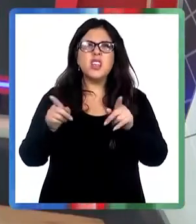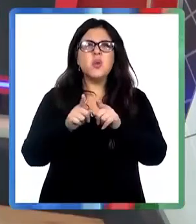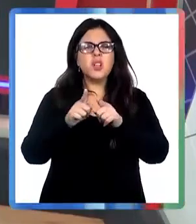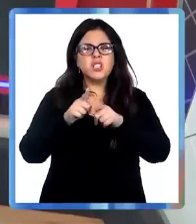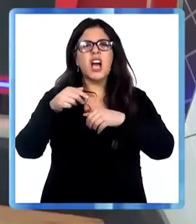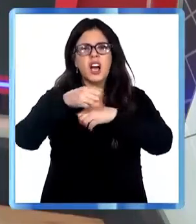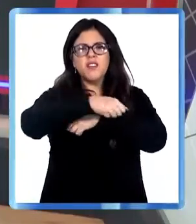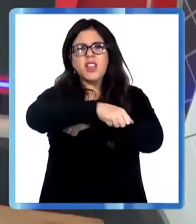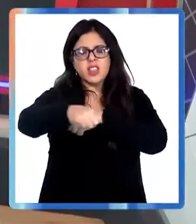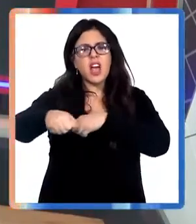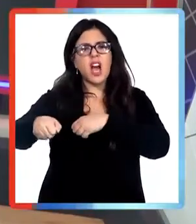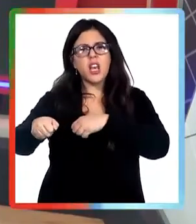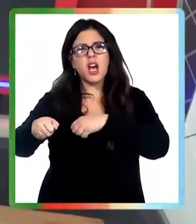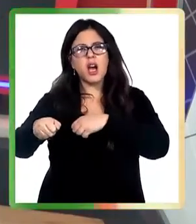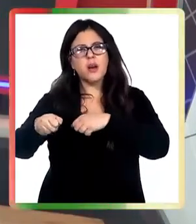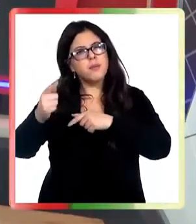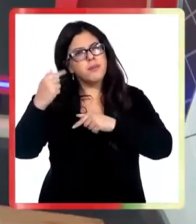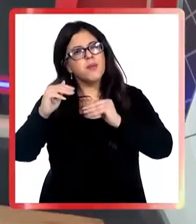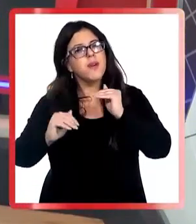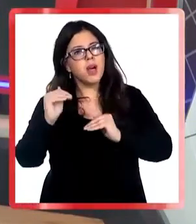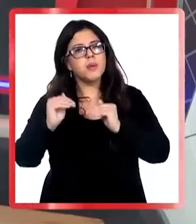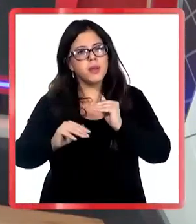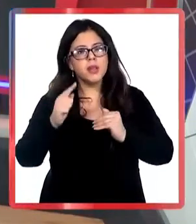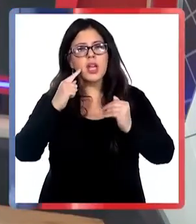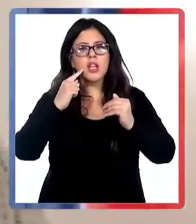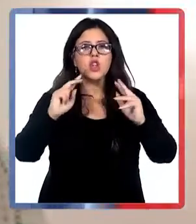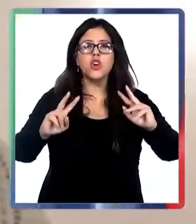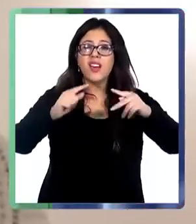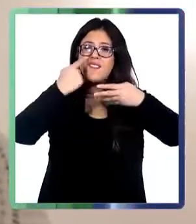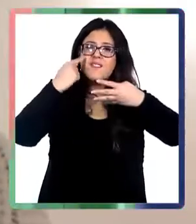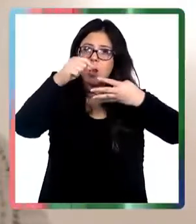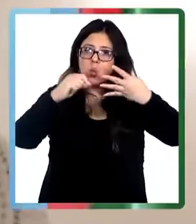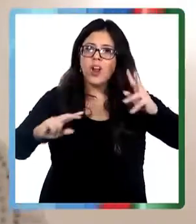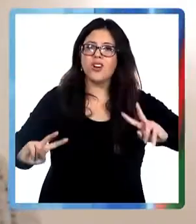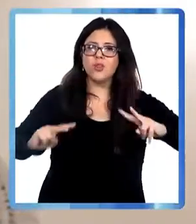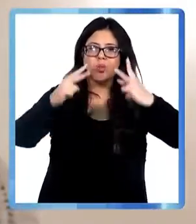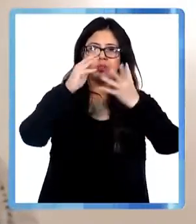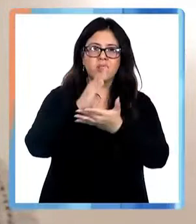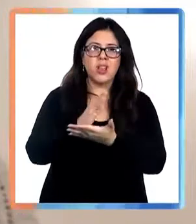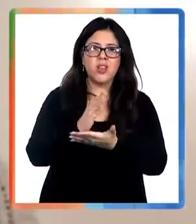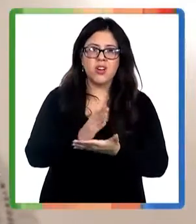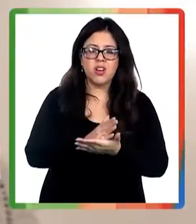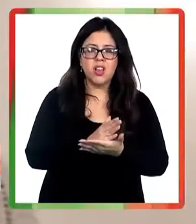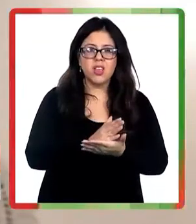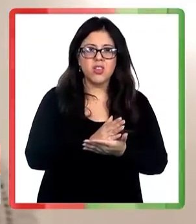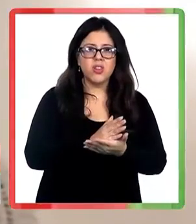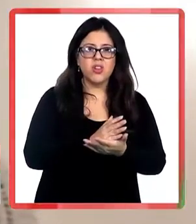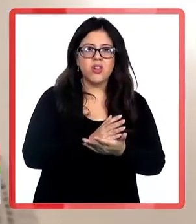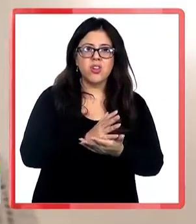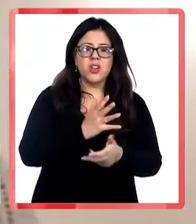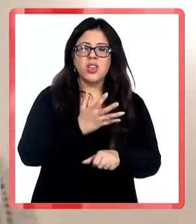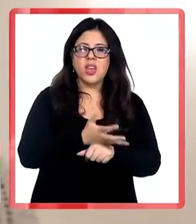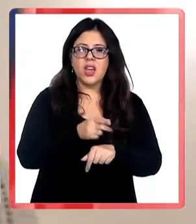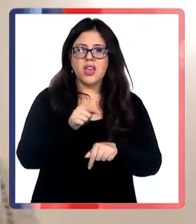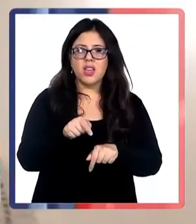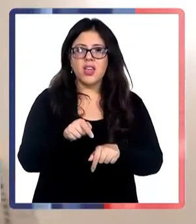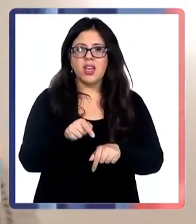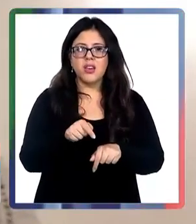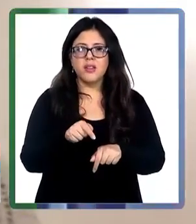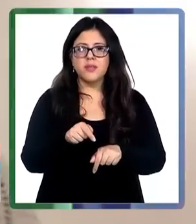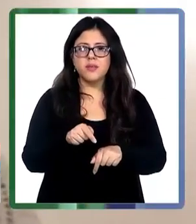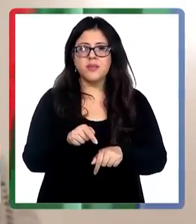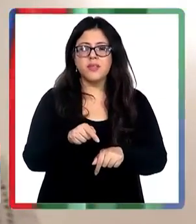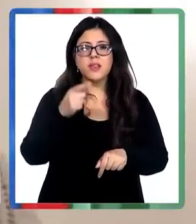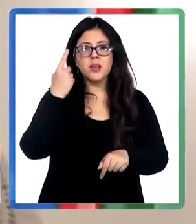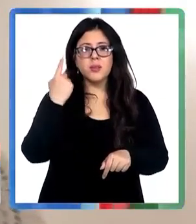más altos. Tal vez allí sería cuestión de evaluar la infraestructura de las escuelas que están tomando esta evaluación,